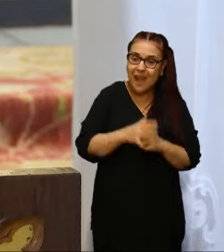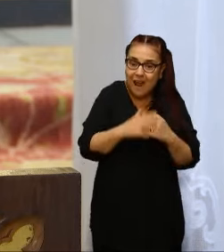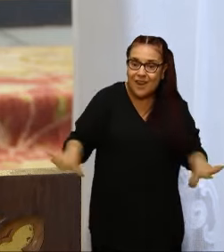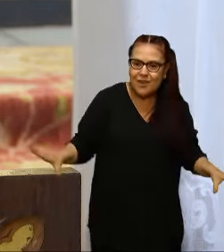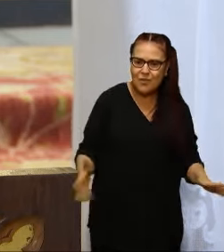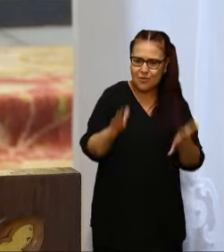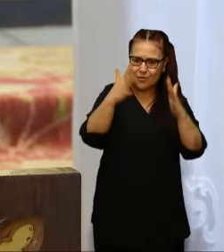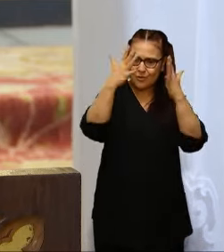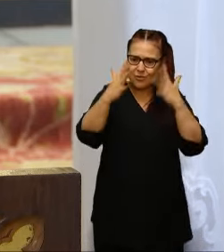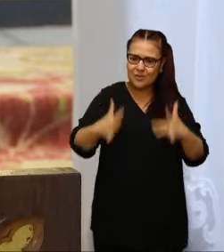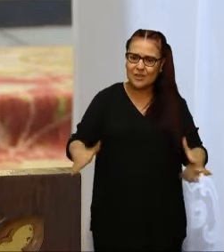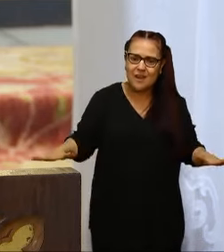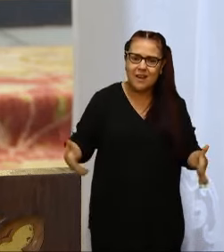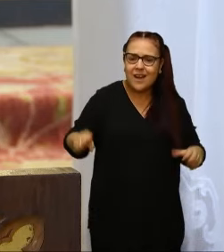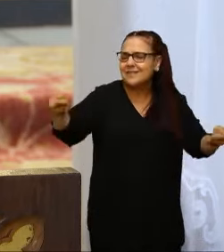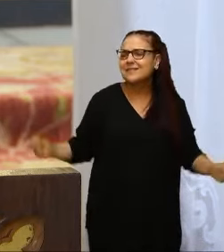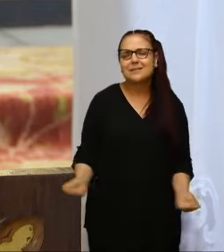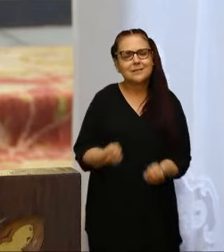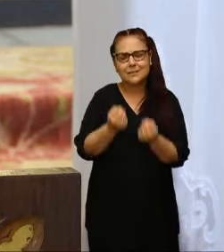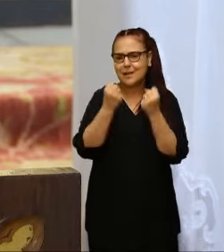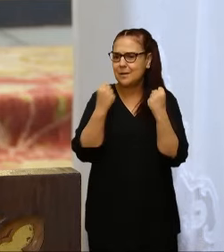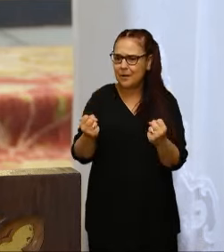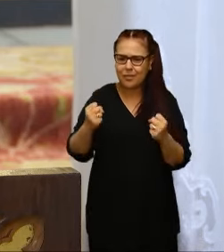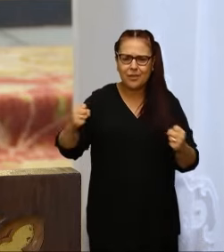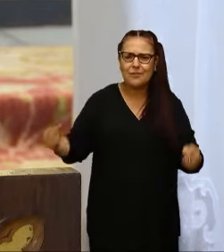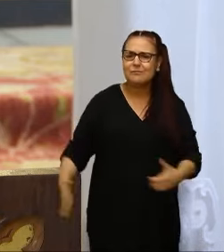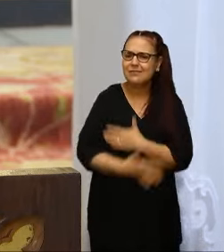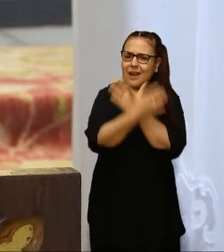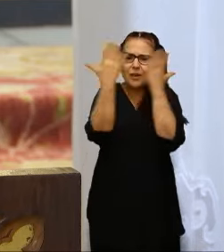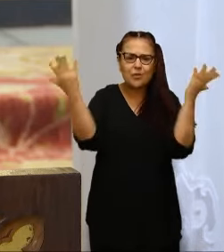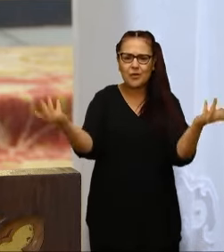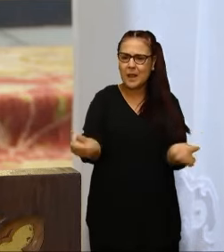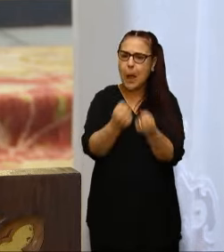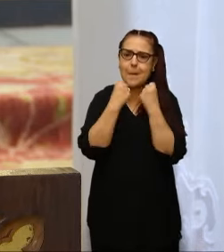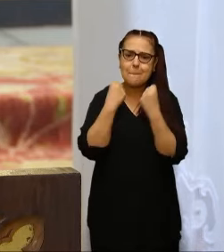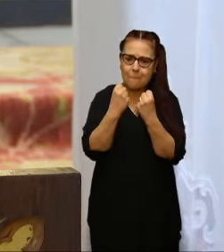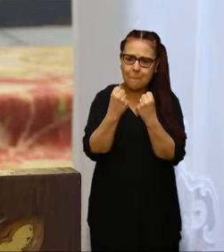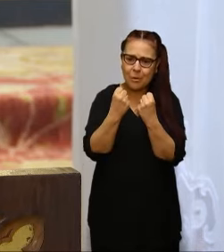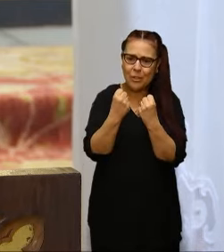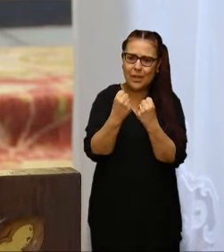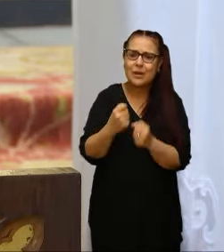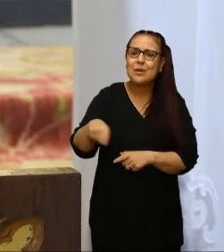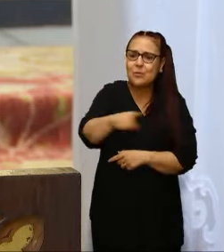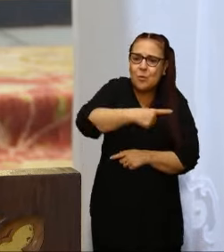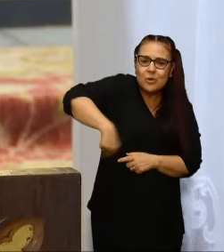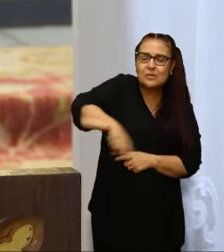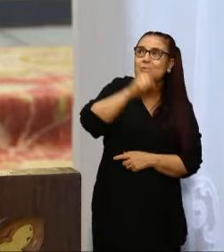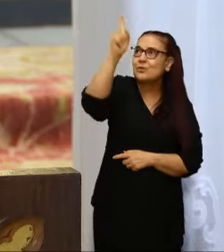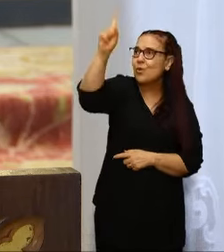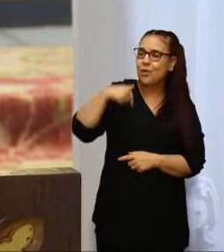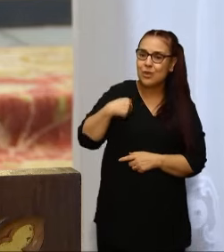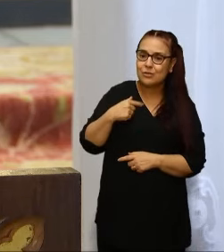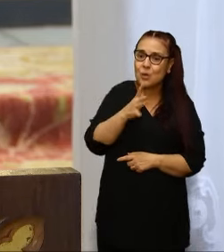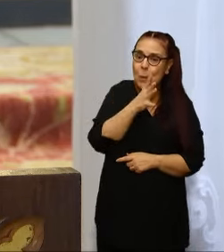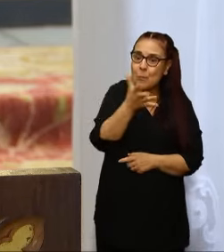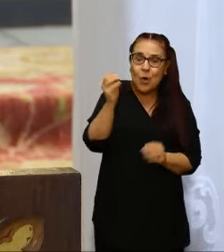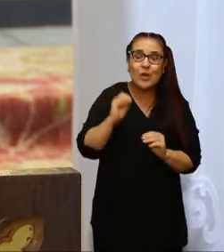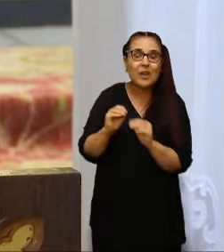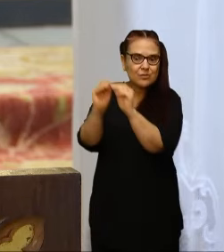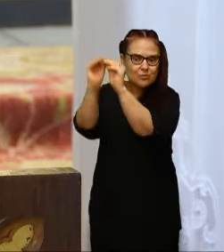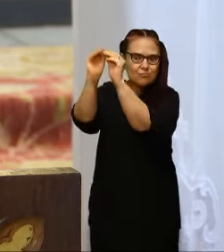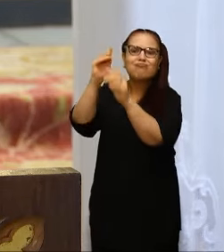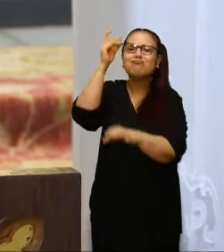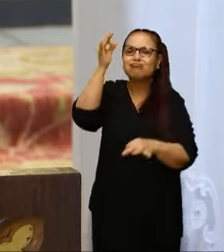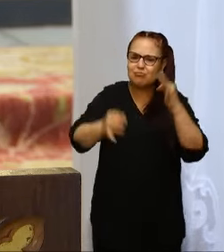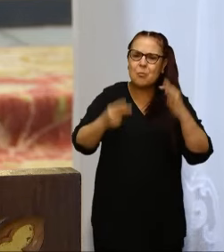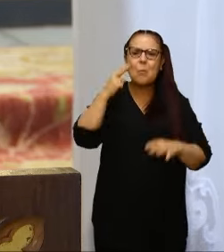Aleluya, la salvación, la gloria y el poder son de nuestro Dios, porque sus juicios